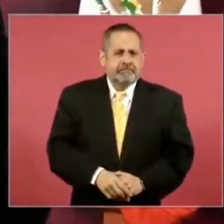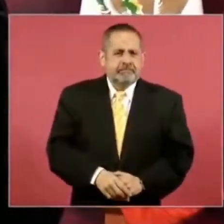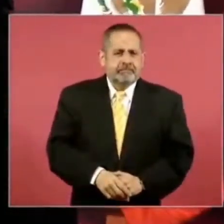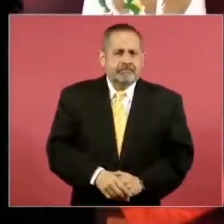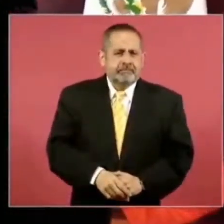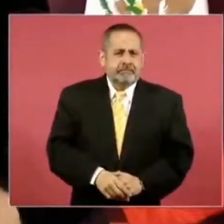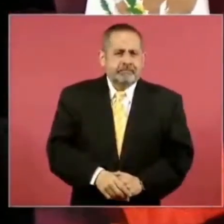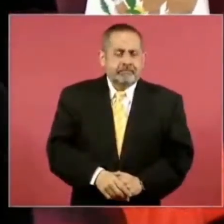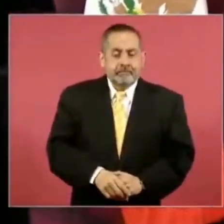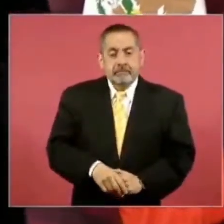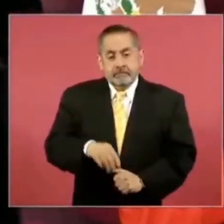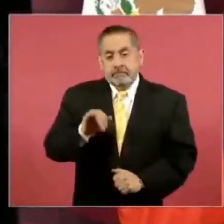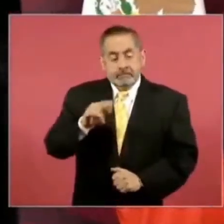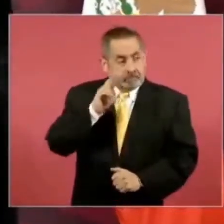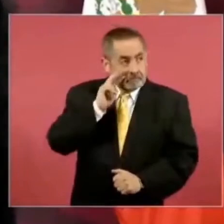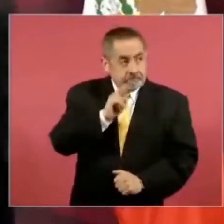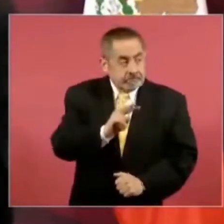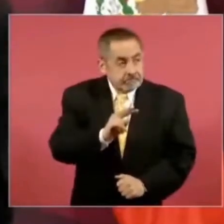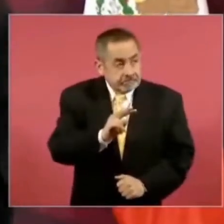y sí se advierte